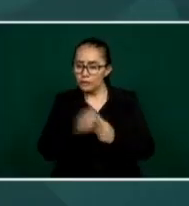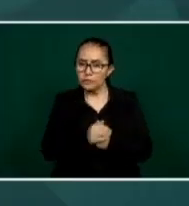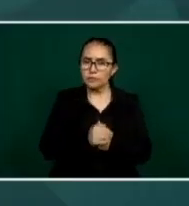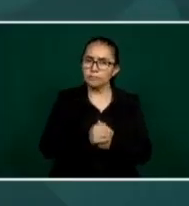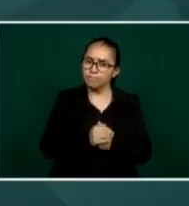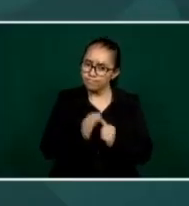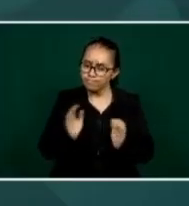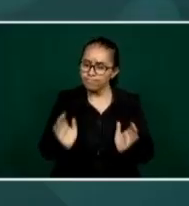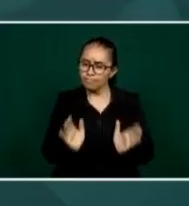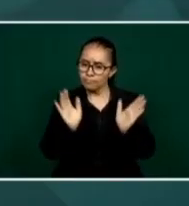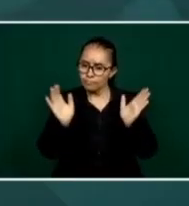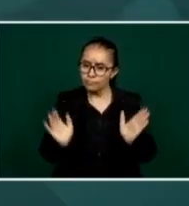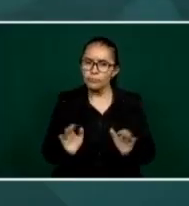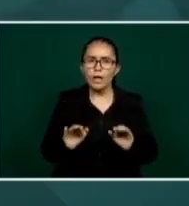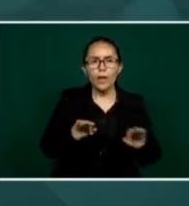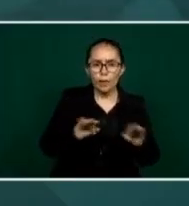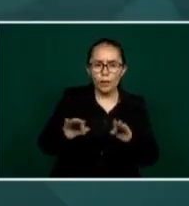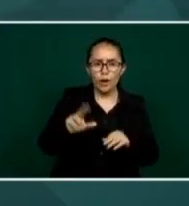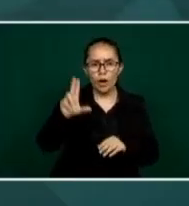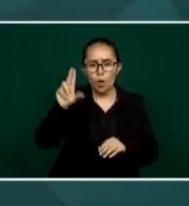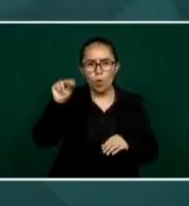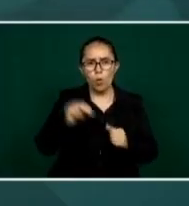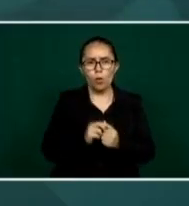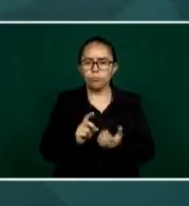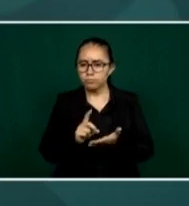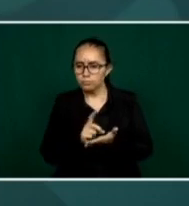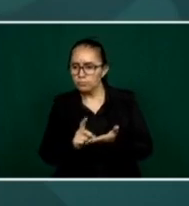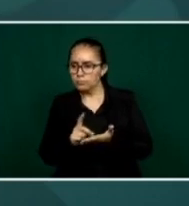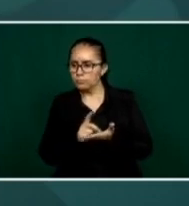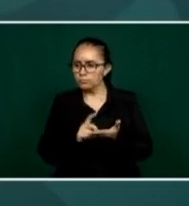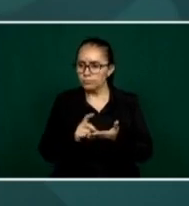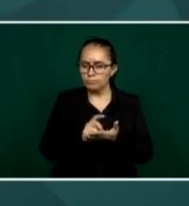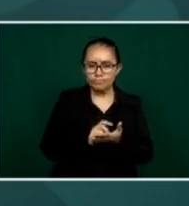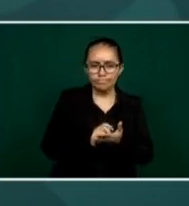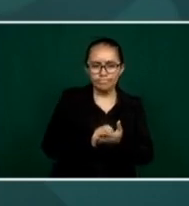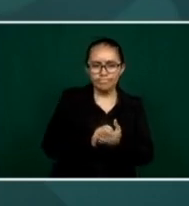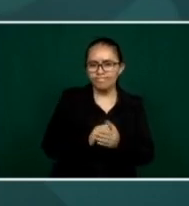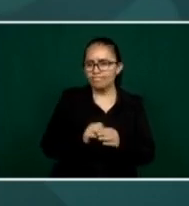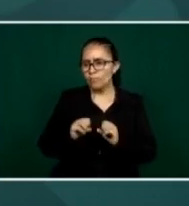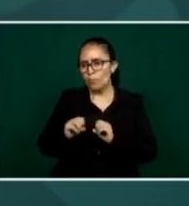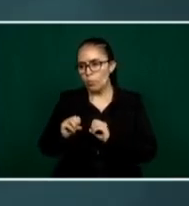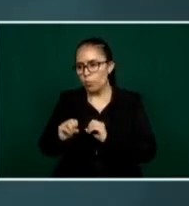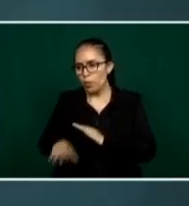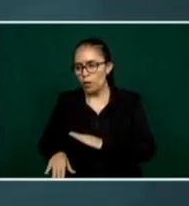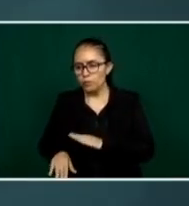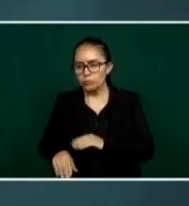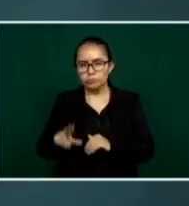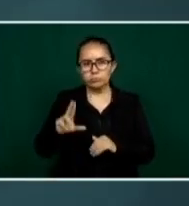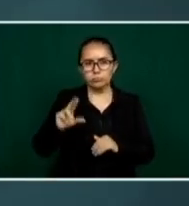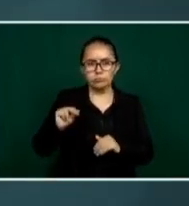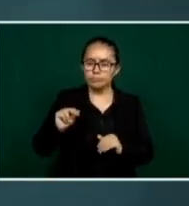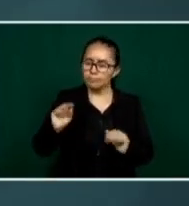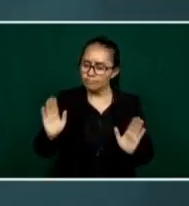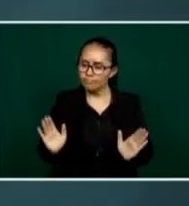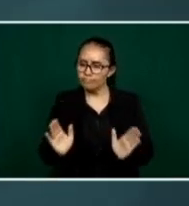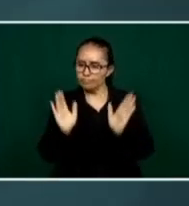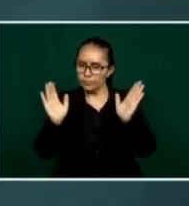a disminuir el consumo, porque esto nos va a ayudar mucho. Sobre todo